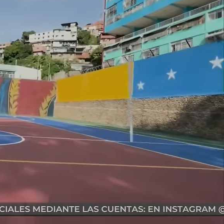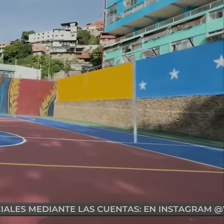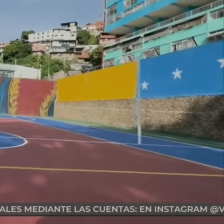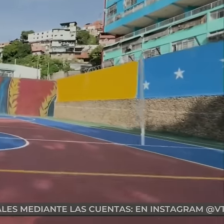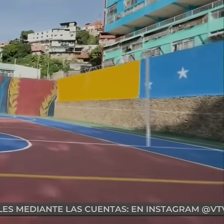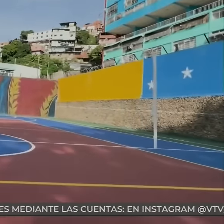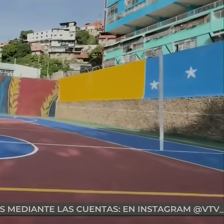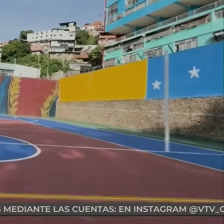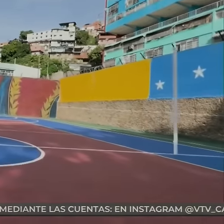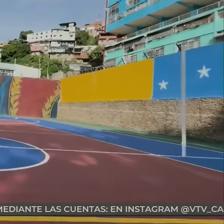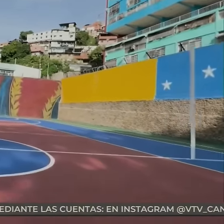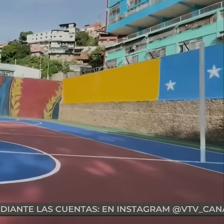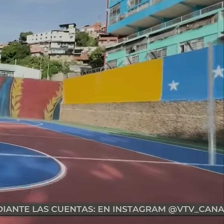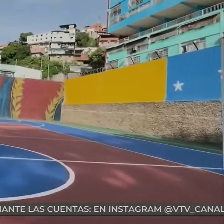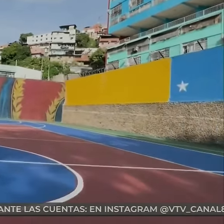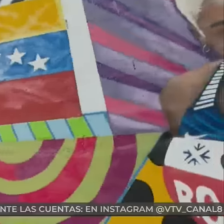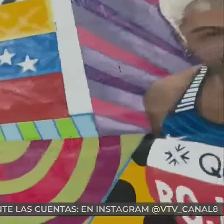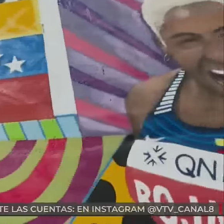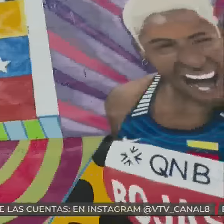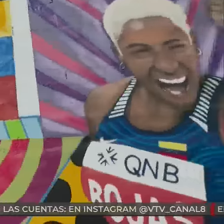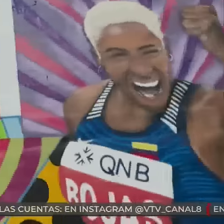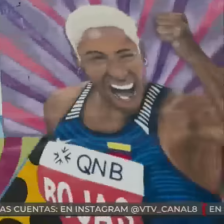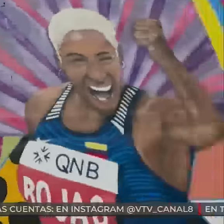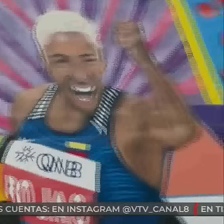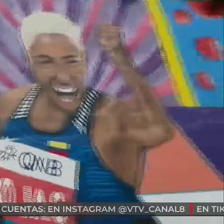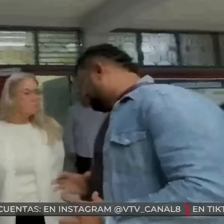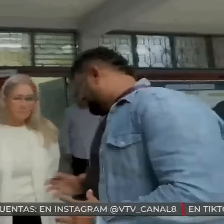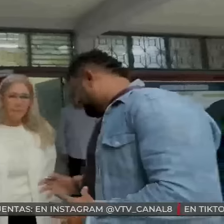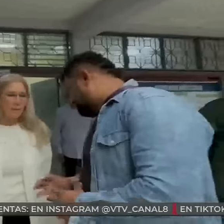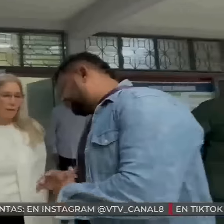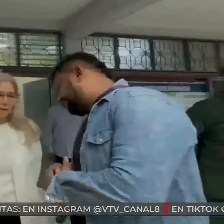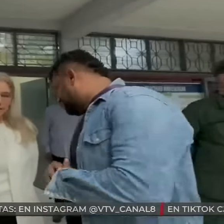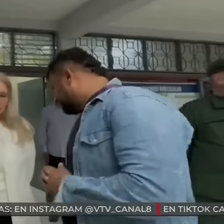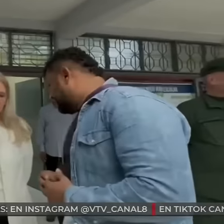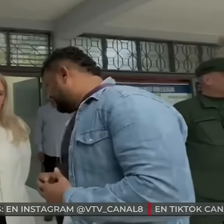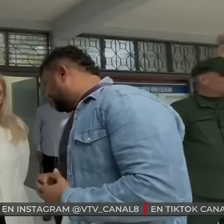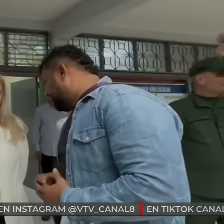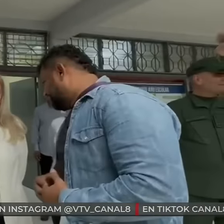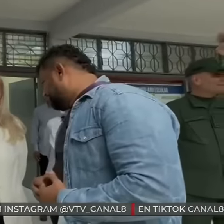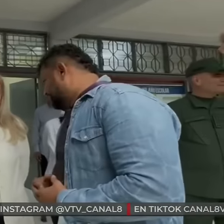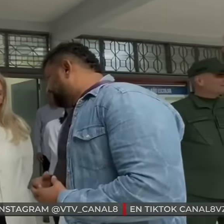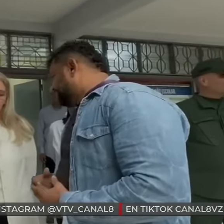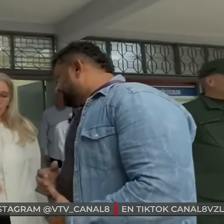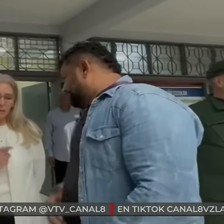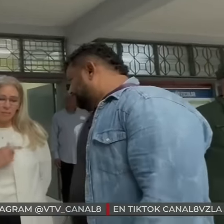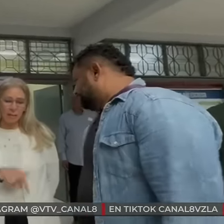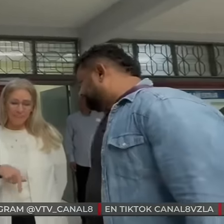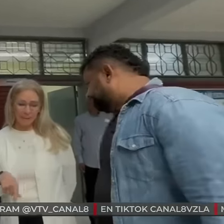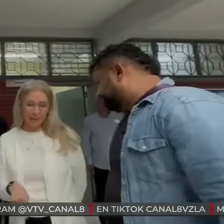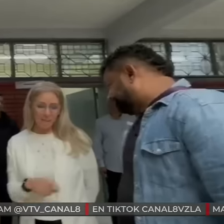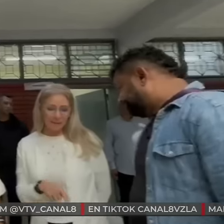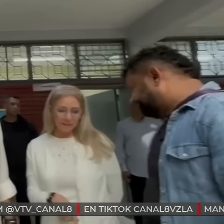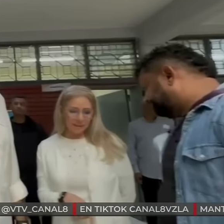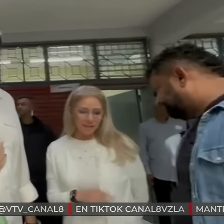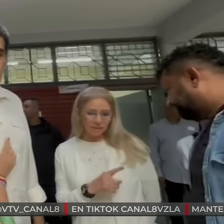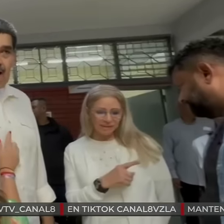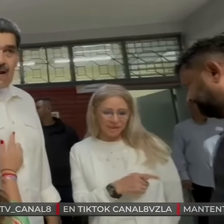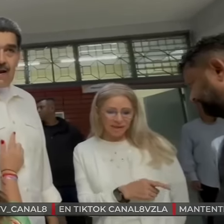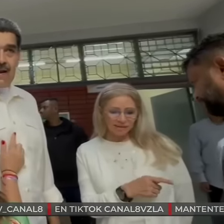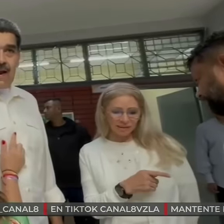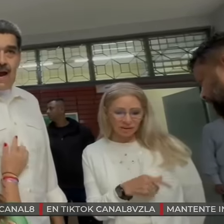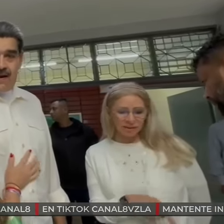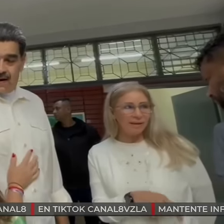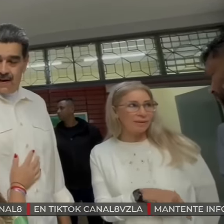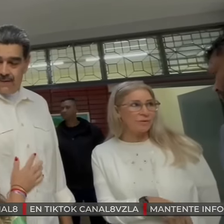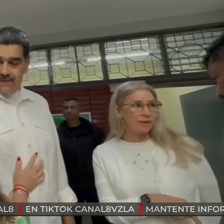presidente constitucional de la República bolivariana de Venezuela Nicolás Maduro Moro pudo compartir con esta muchachada una actividad